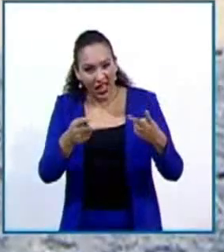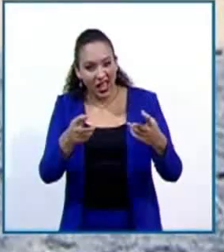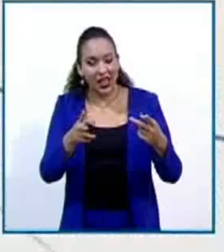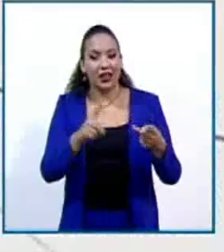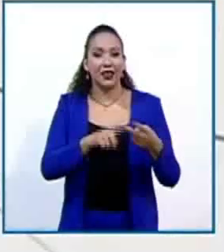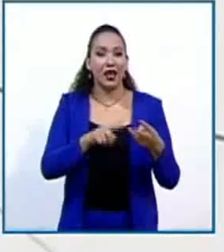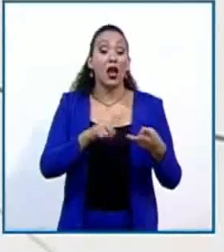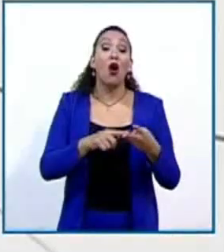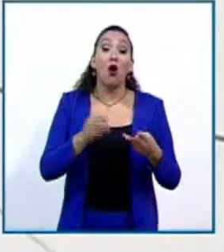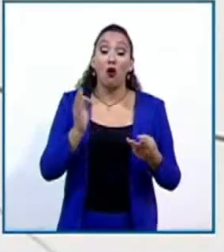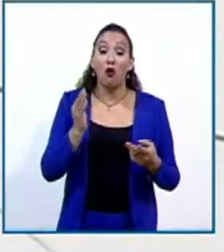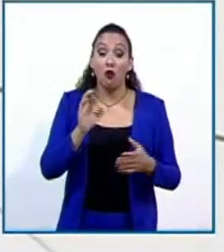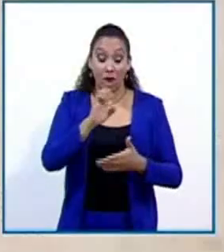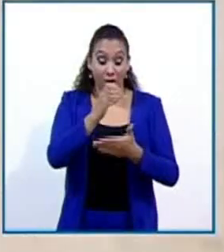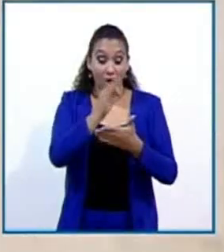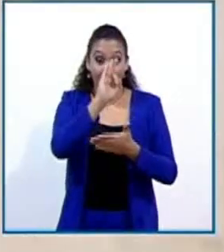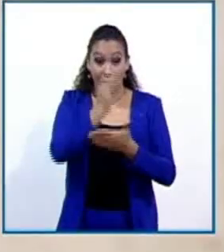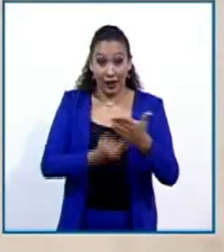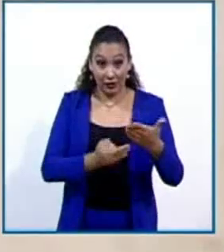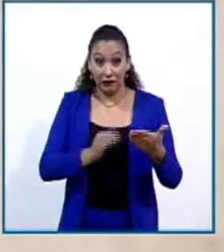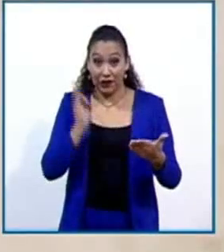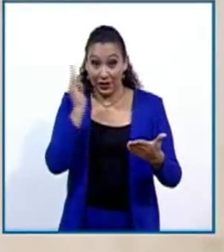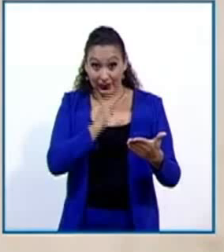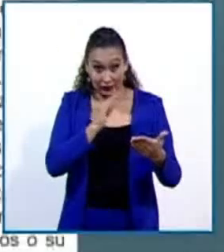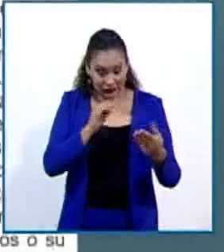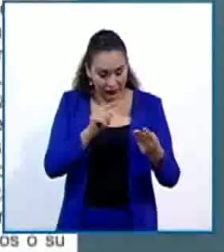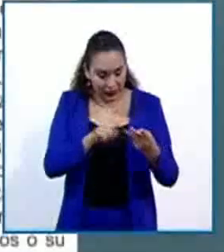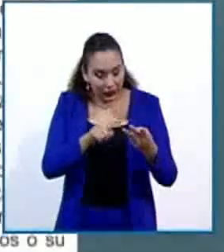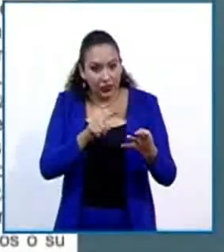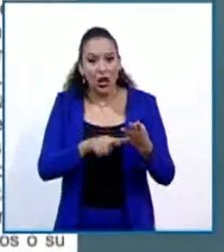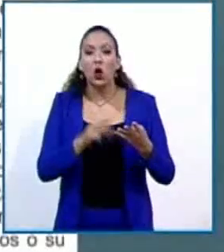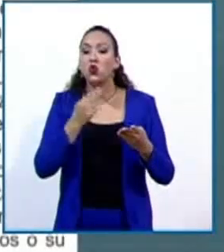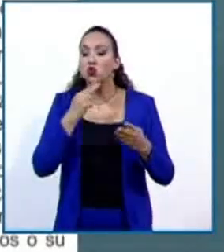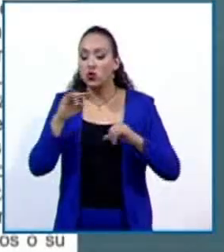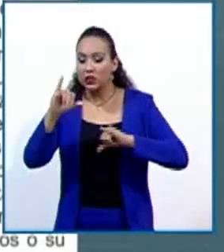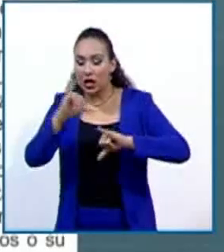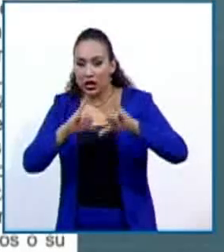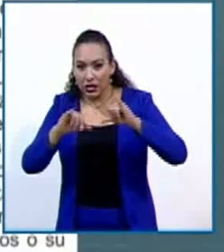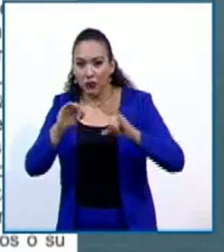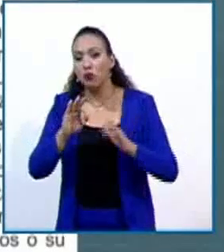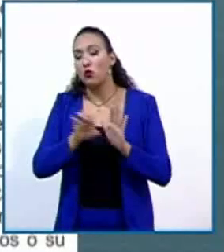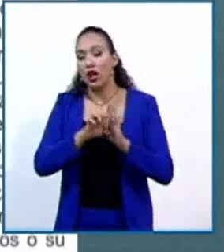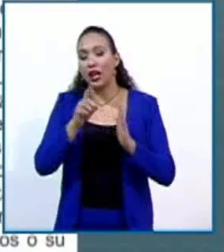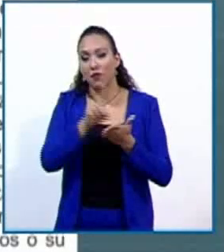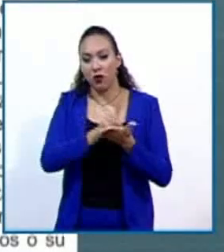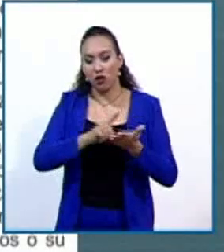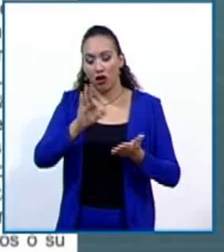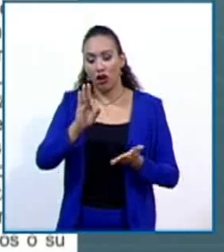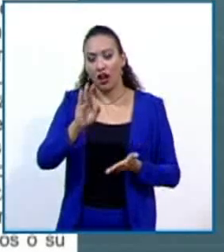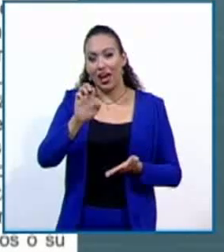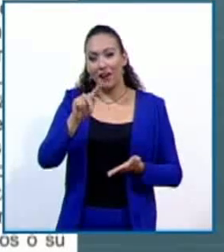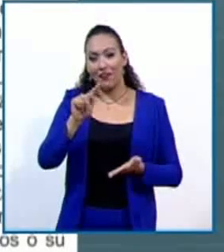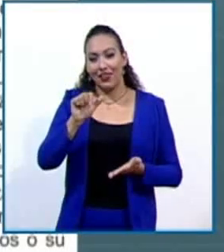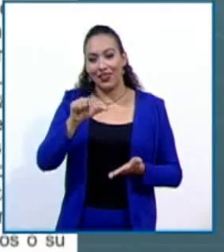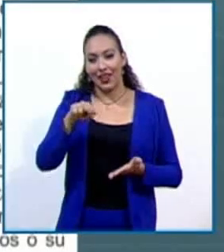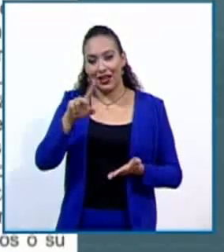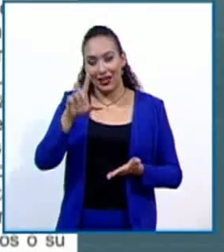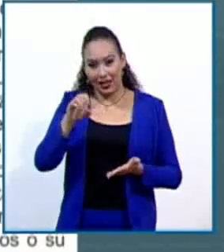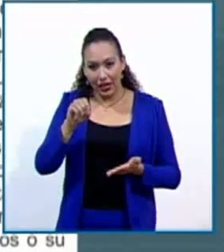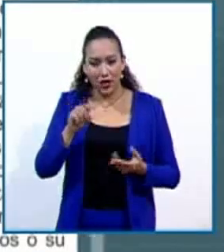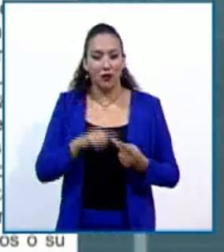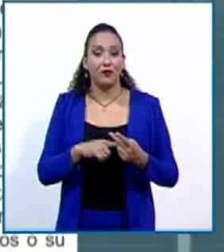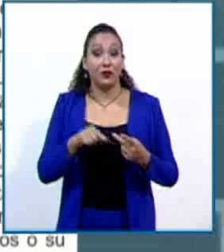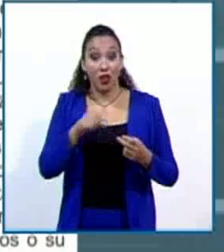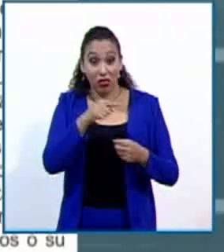comprobantes fiscales falsos, delitos relacionados con precursores químicos, fentanilo y otras drogas sintéticas. De última hora